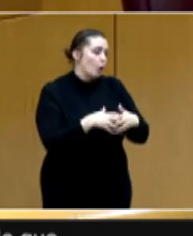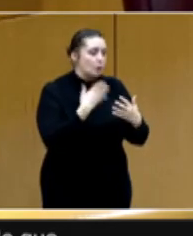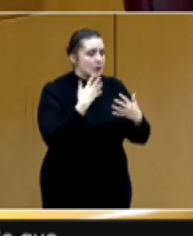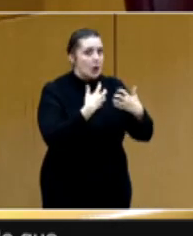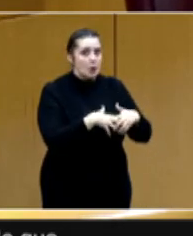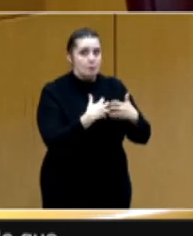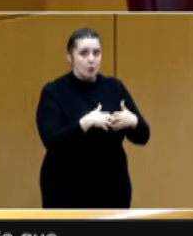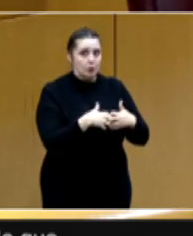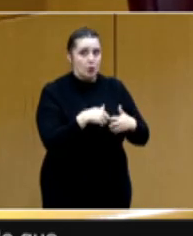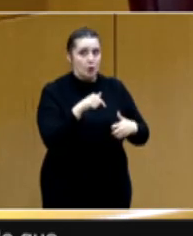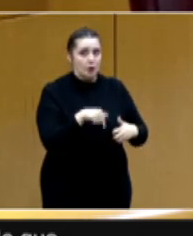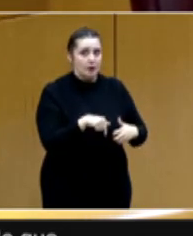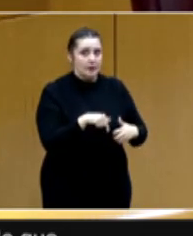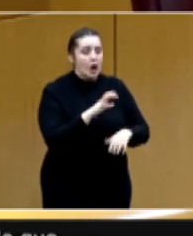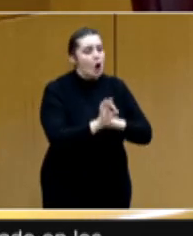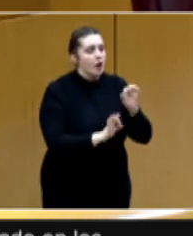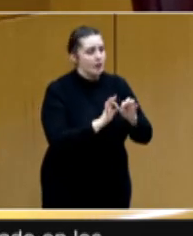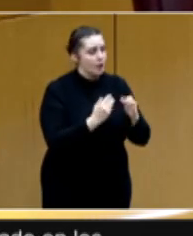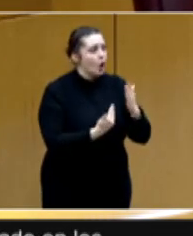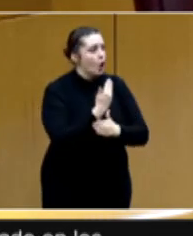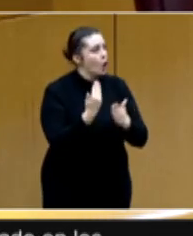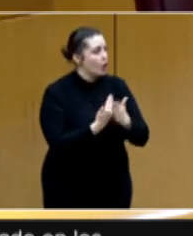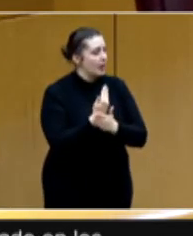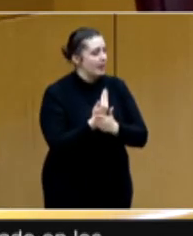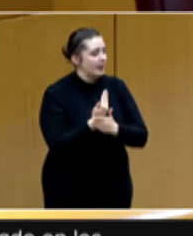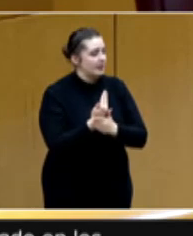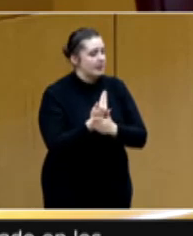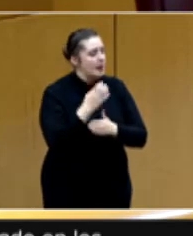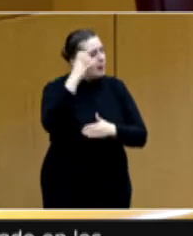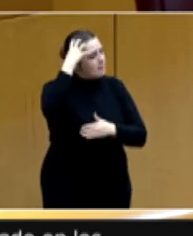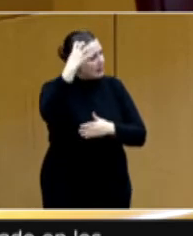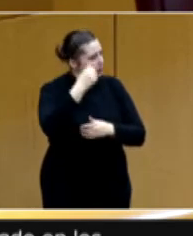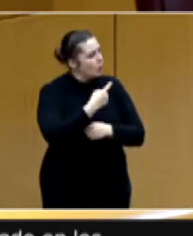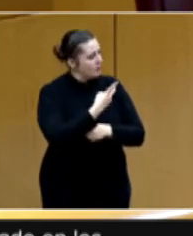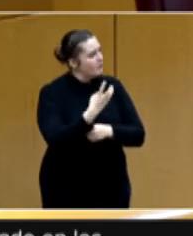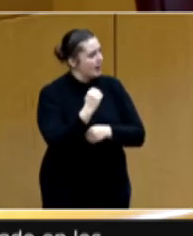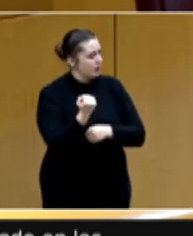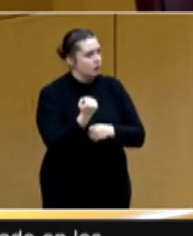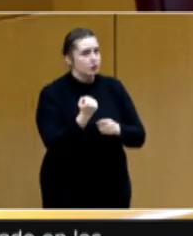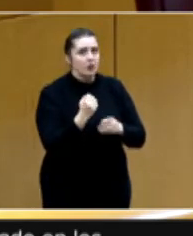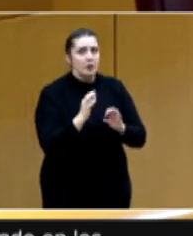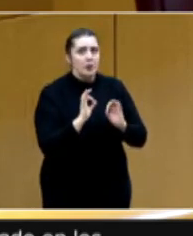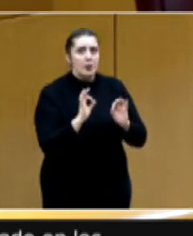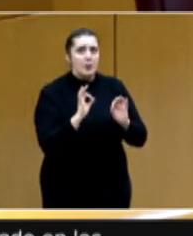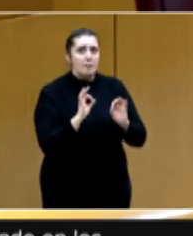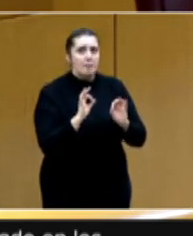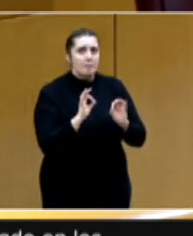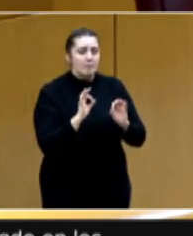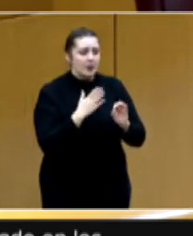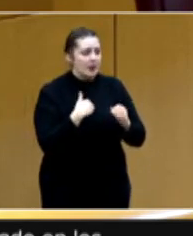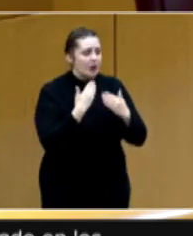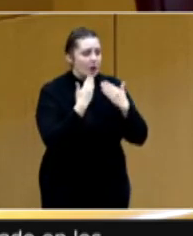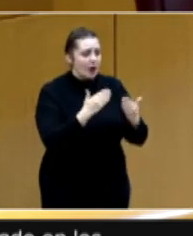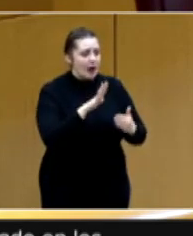de esta de la Organización de estas jornadas hay varios patronos que se han involucrado pero Emilio olavarría Gracias